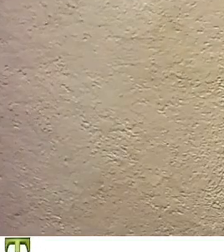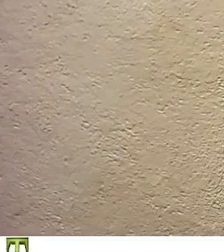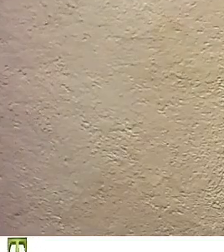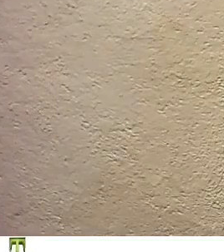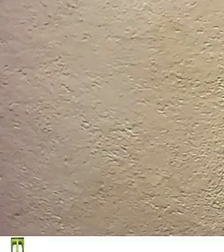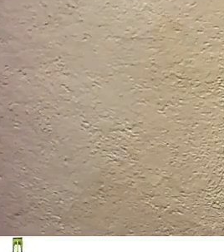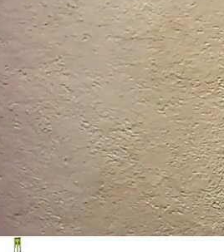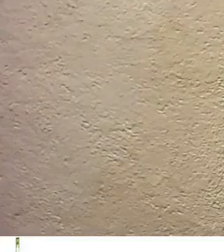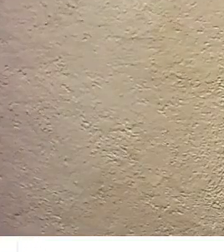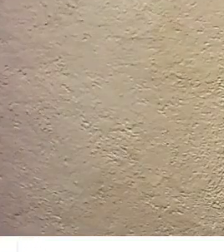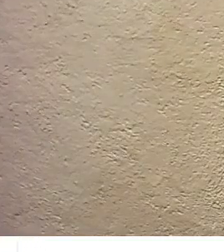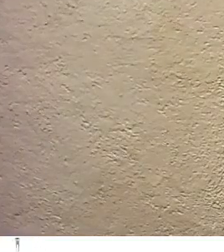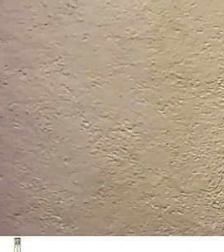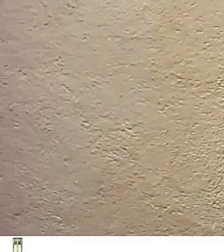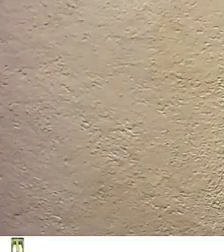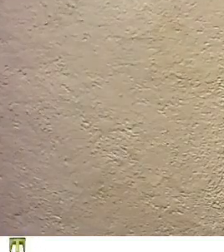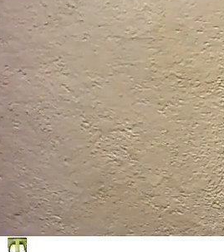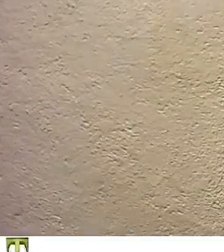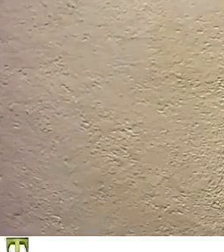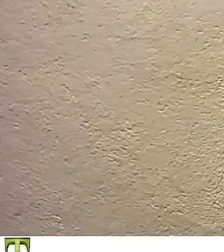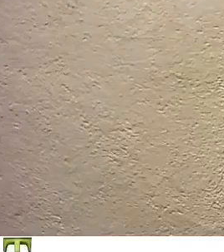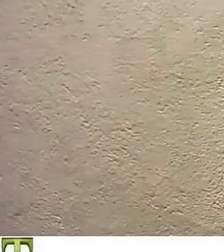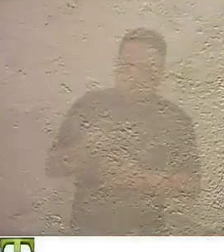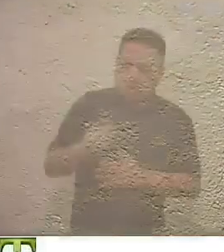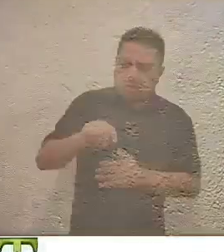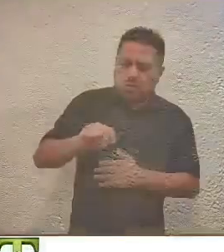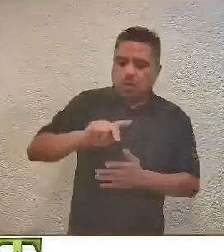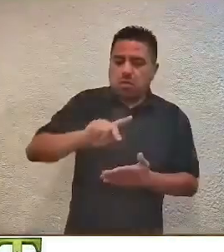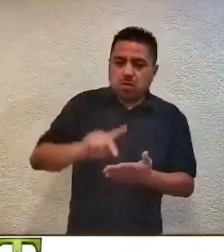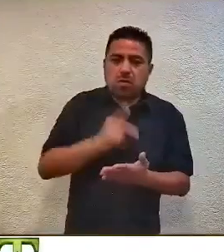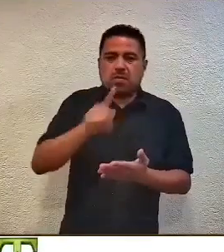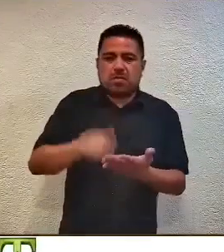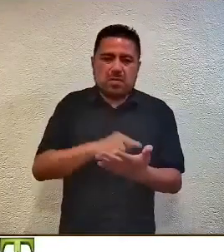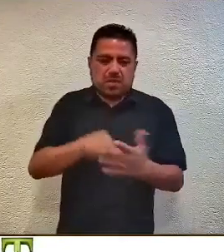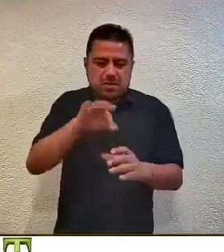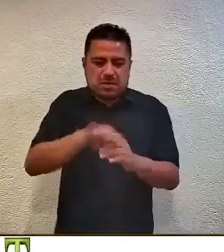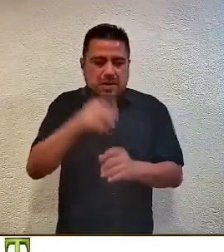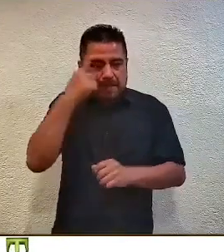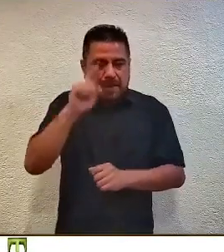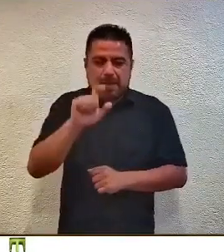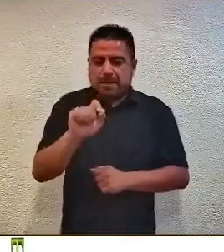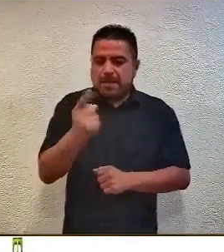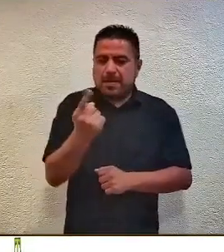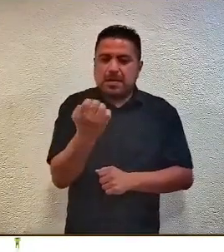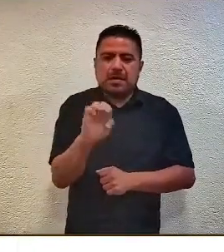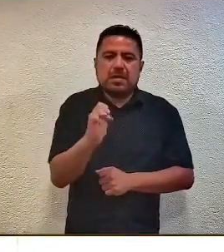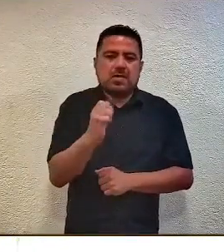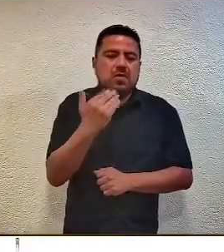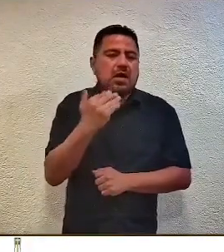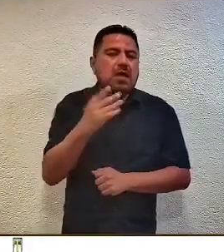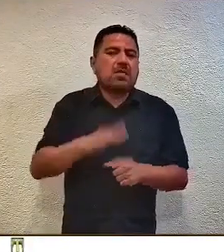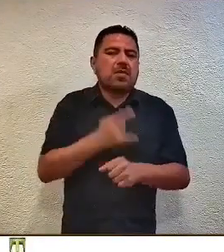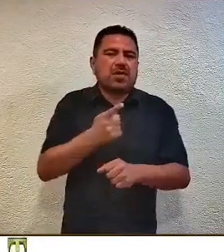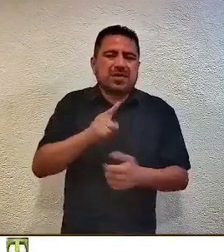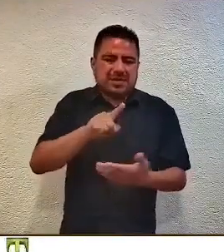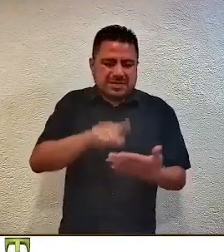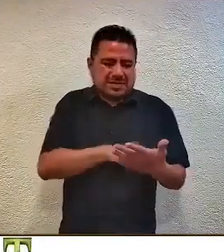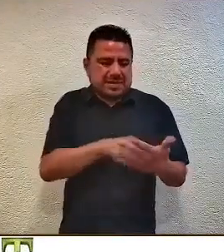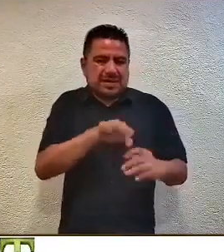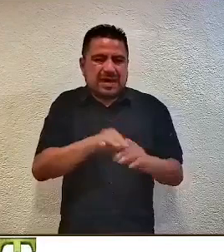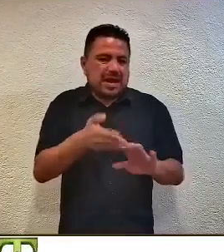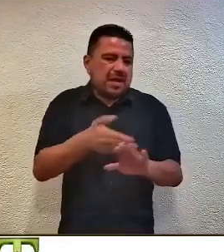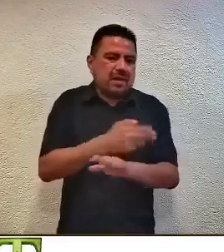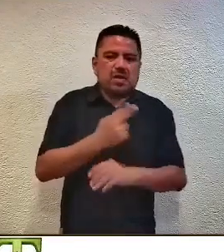el ayuntamiento de Metlatónoc, llamara a una nueva elección de delegado municipal para el 21 de enero, porque la celebrada previamente por